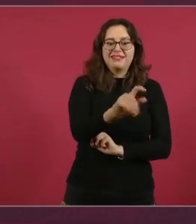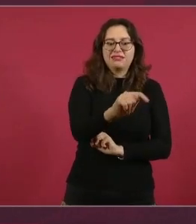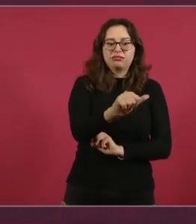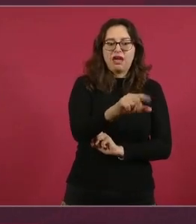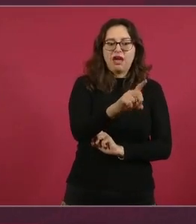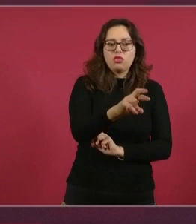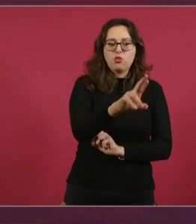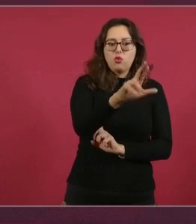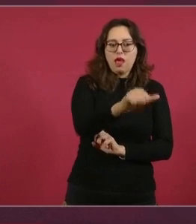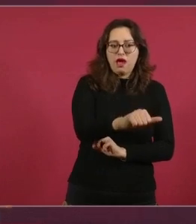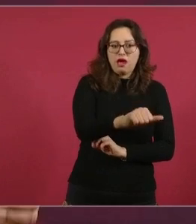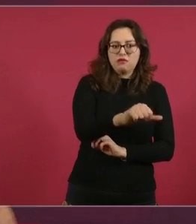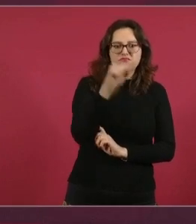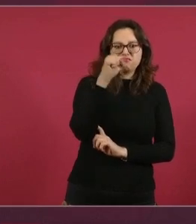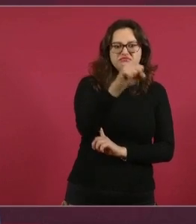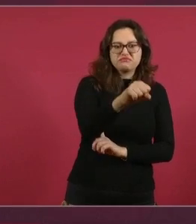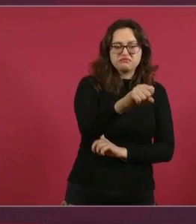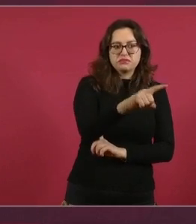Hay